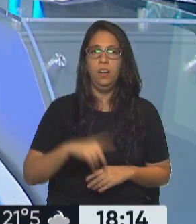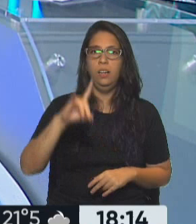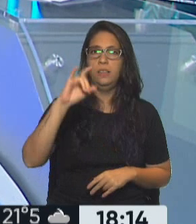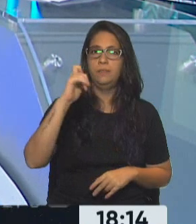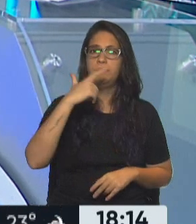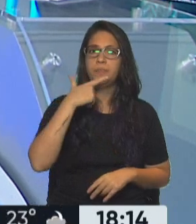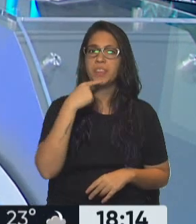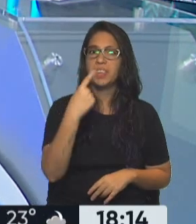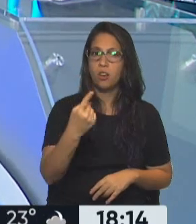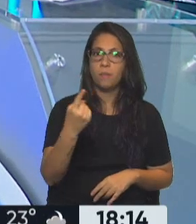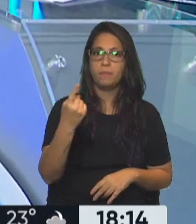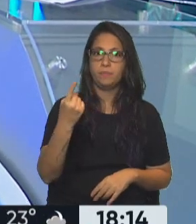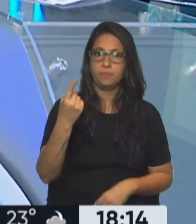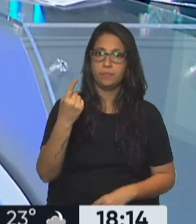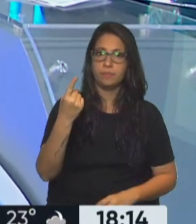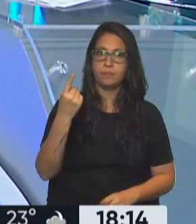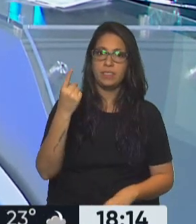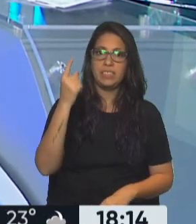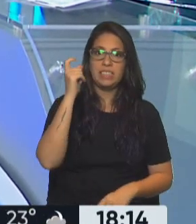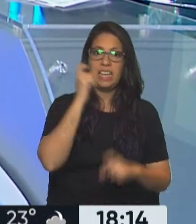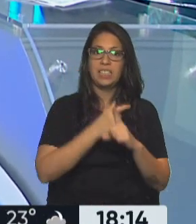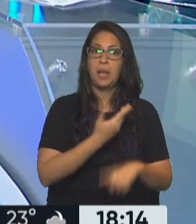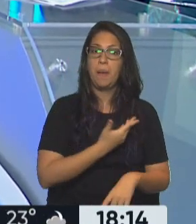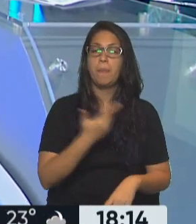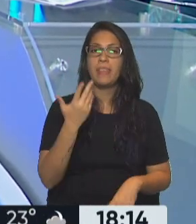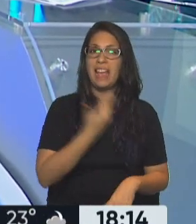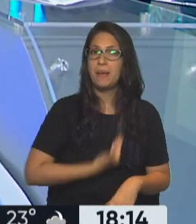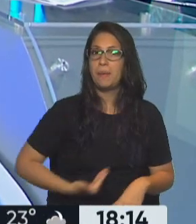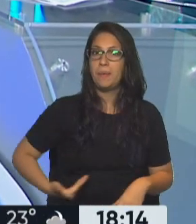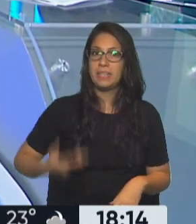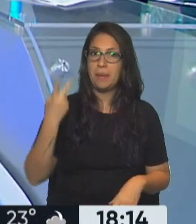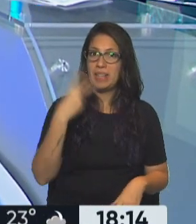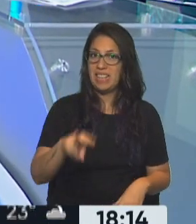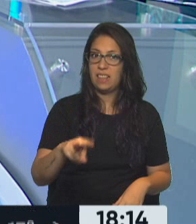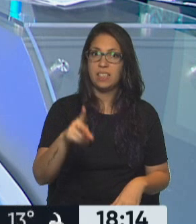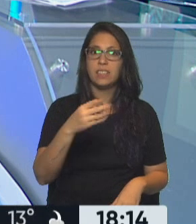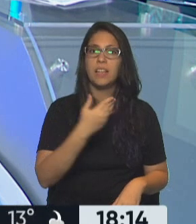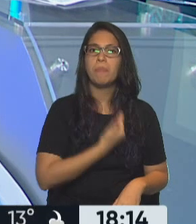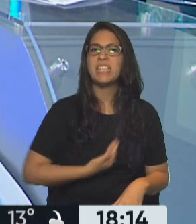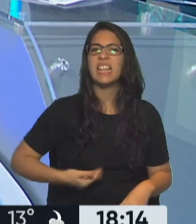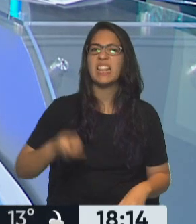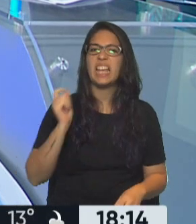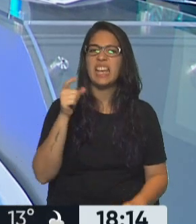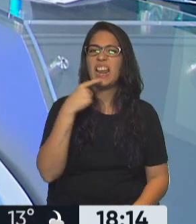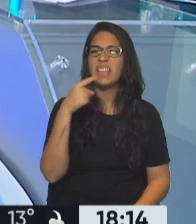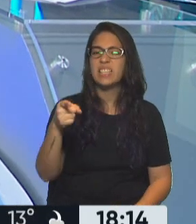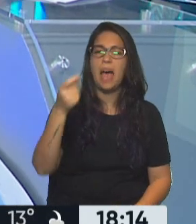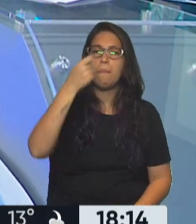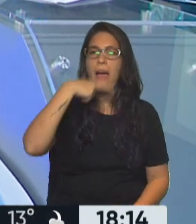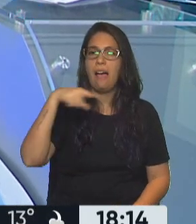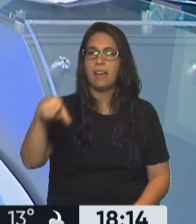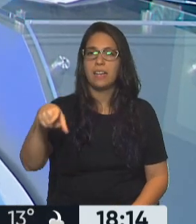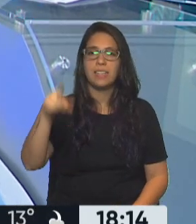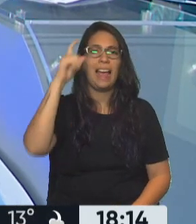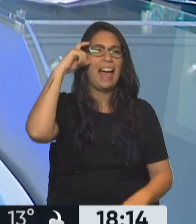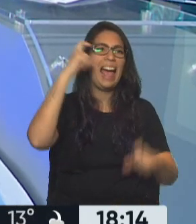Eliach, ex vicepresidente de dos gestiones del Banco Central, le responde... ¿Qué le dice presidente? ¿A quién le dice presidente? Al señor Mauricio Macri. ¿Y si